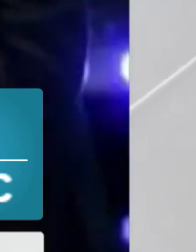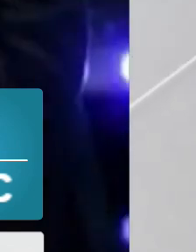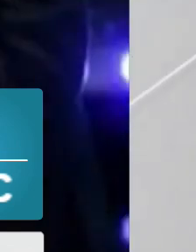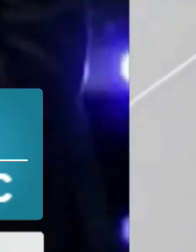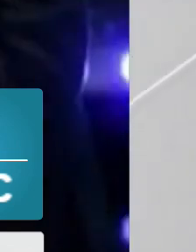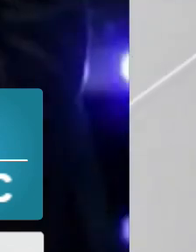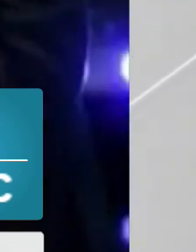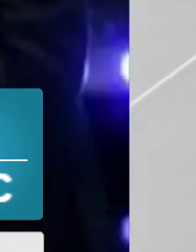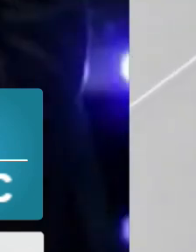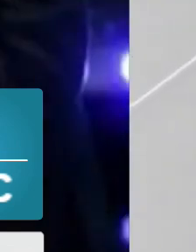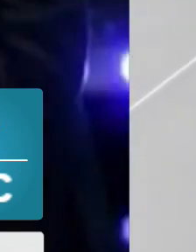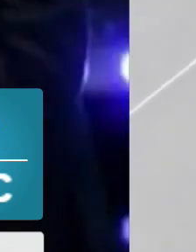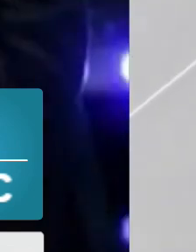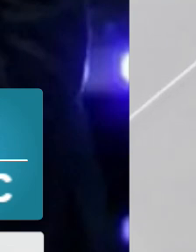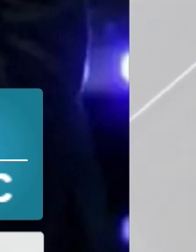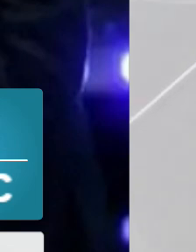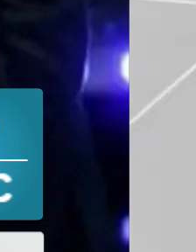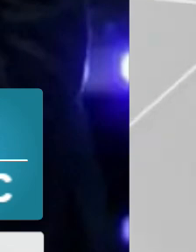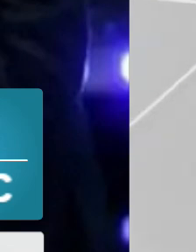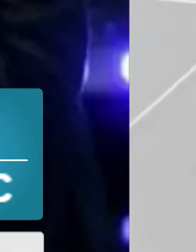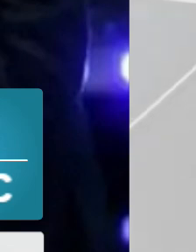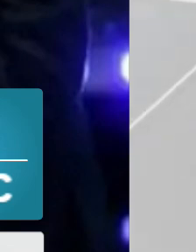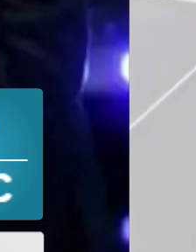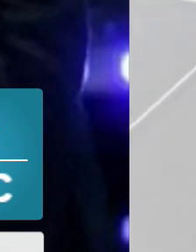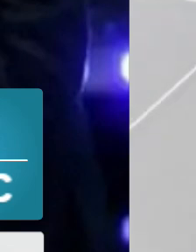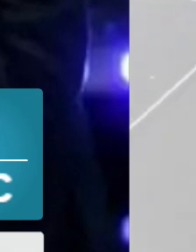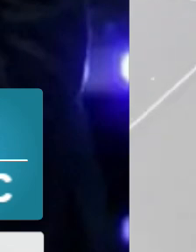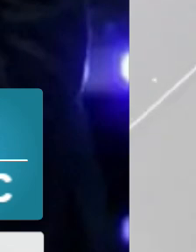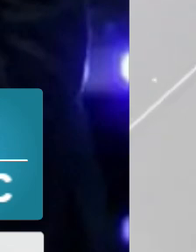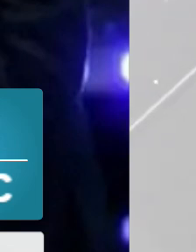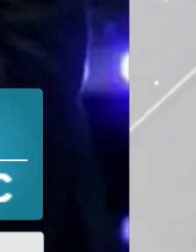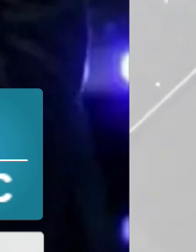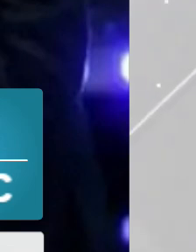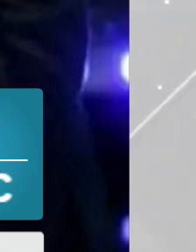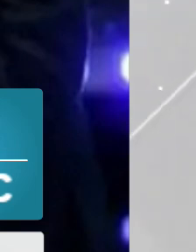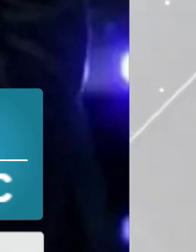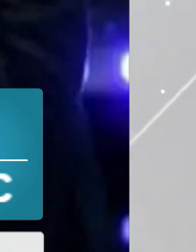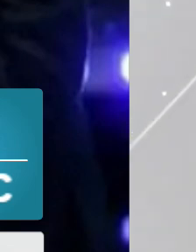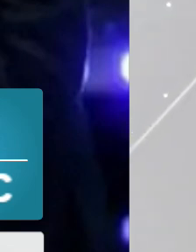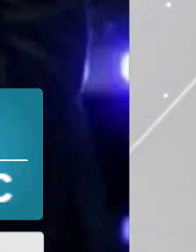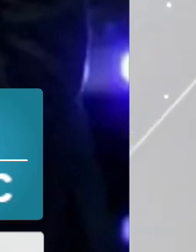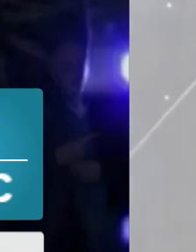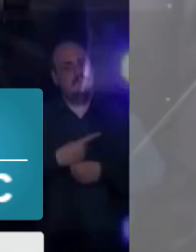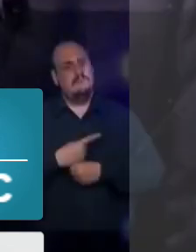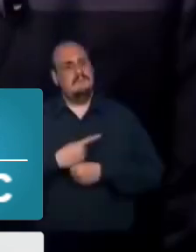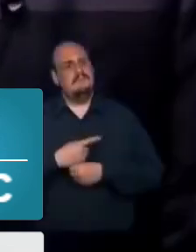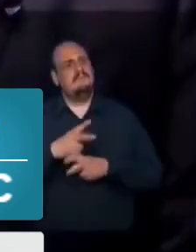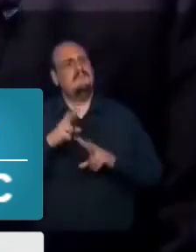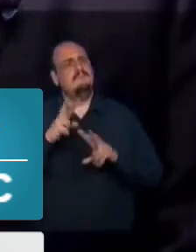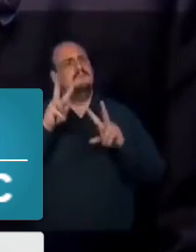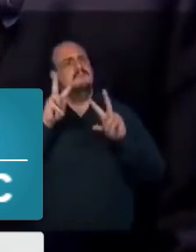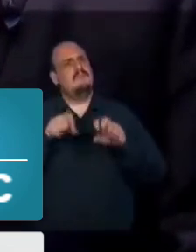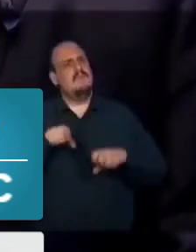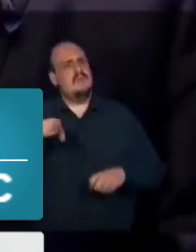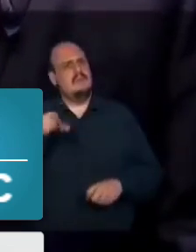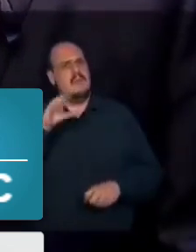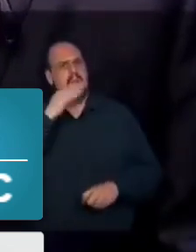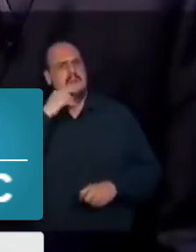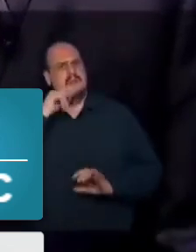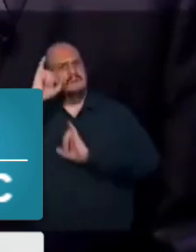pero un alto nivel de adhesión y de queres llamarle negociación para no decirle rosca política